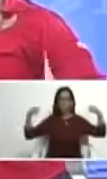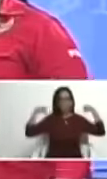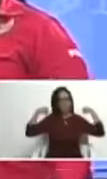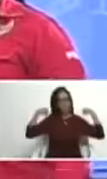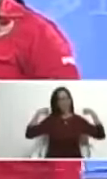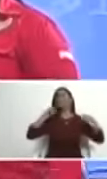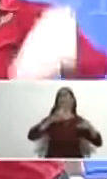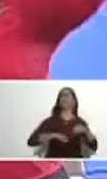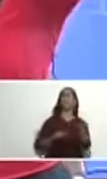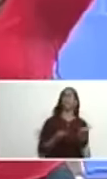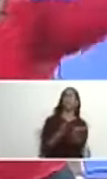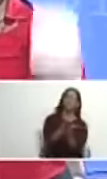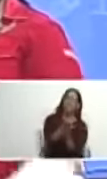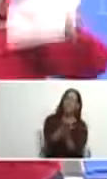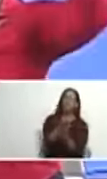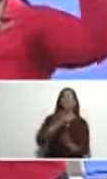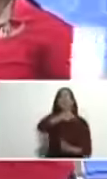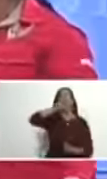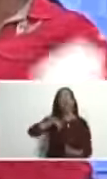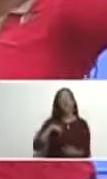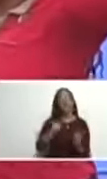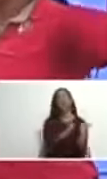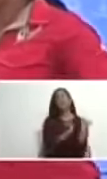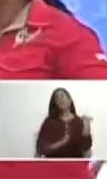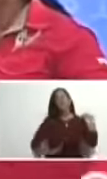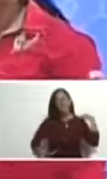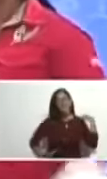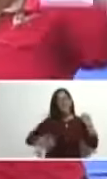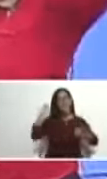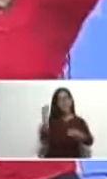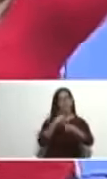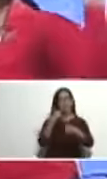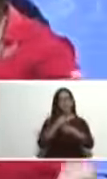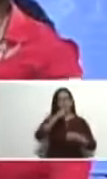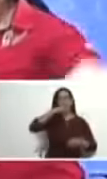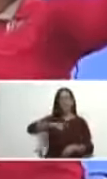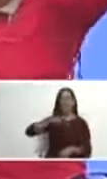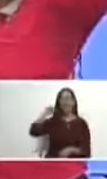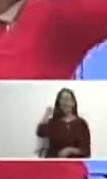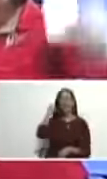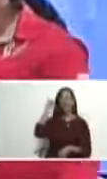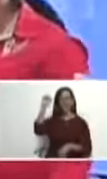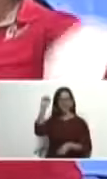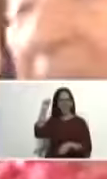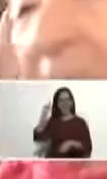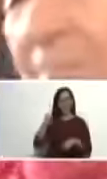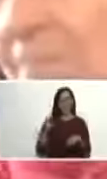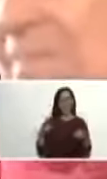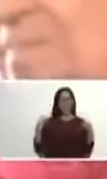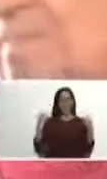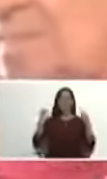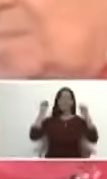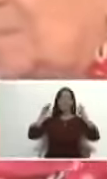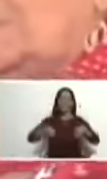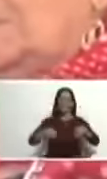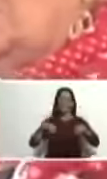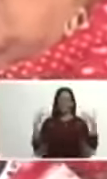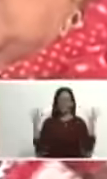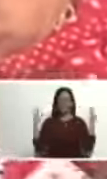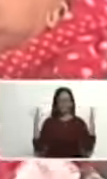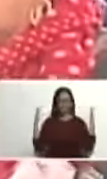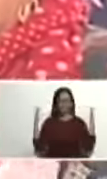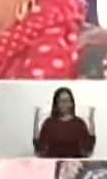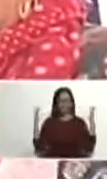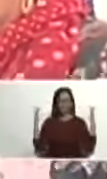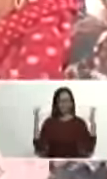estamos retiados con nuestro presidente obrero, Nicolás Maduro. ¡Modo!